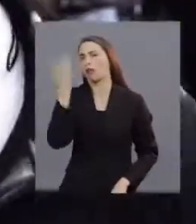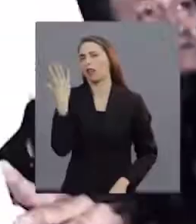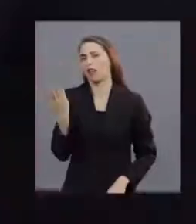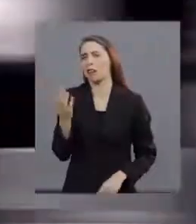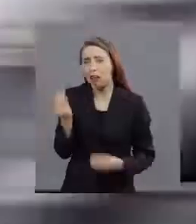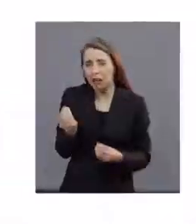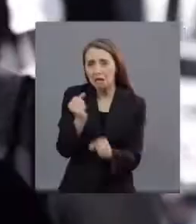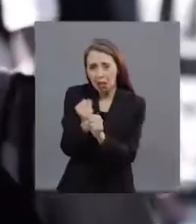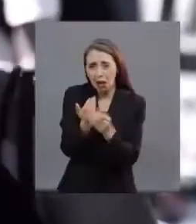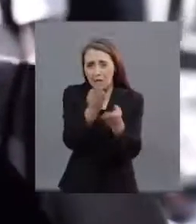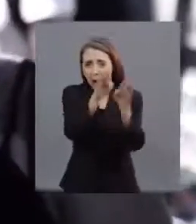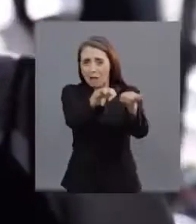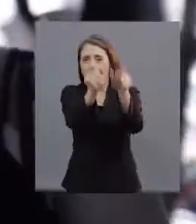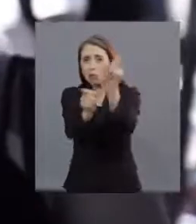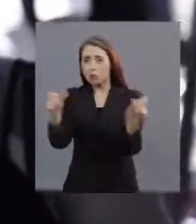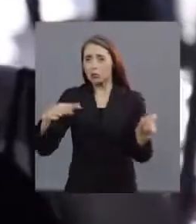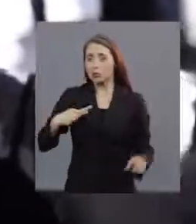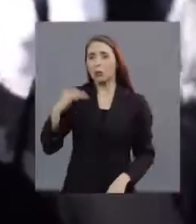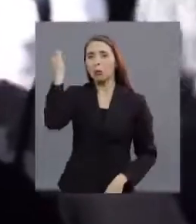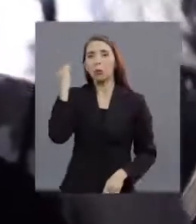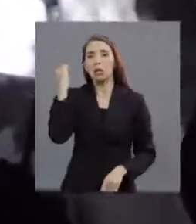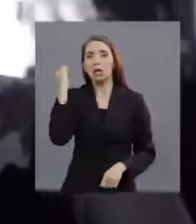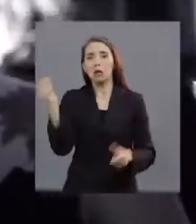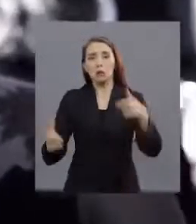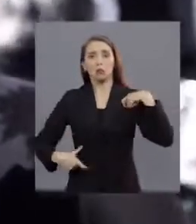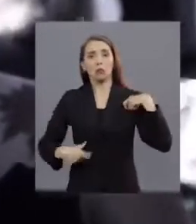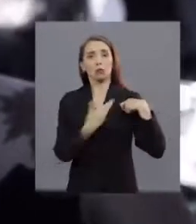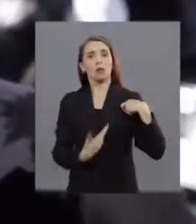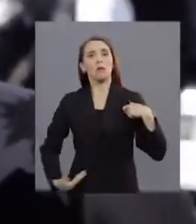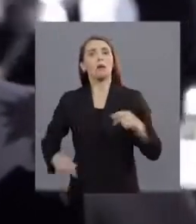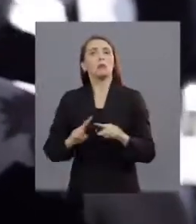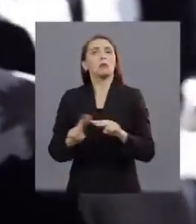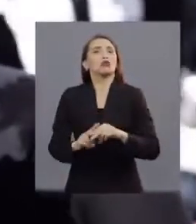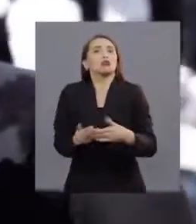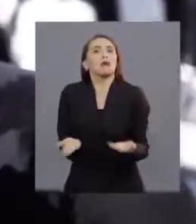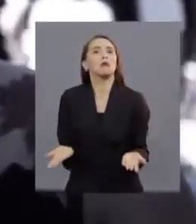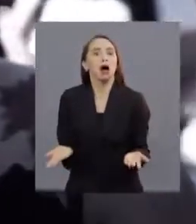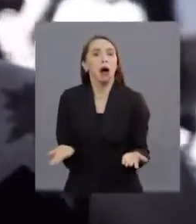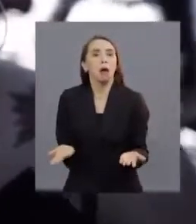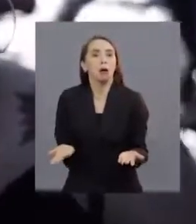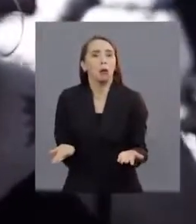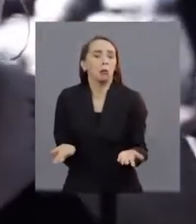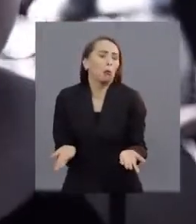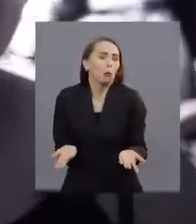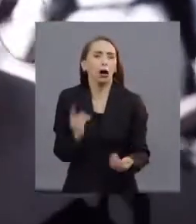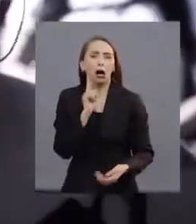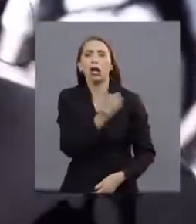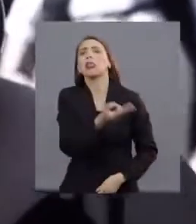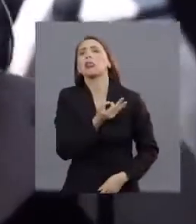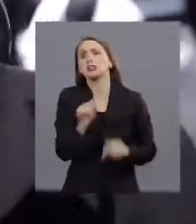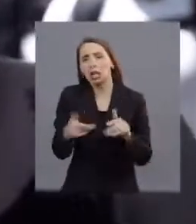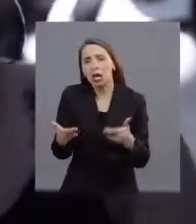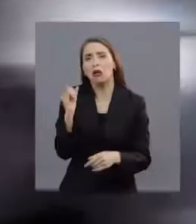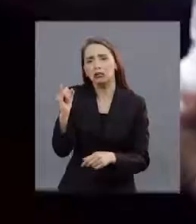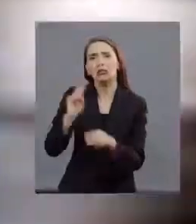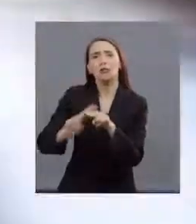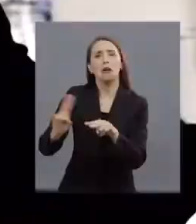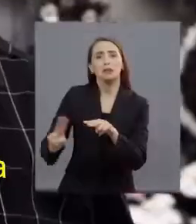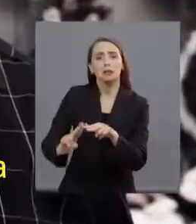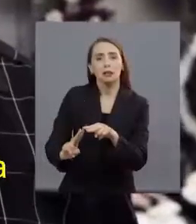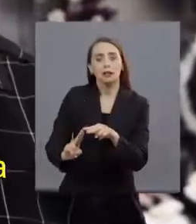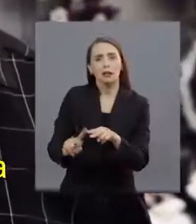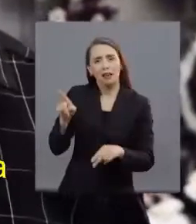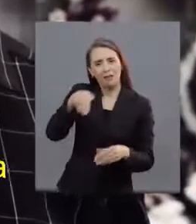¡Olvídese, jefe! Piñera no hizo nada en su gobierno, por ende, ¿qué nos dice que lo va a hacer